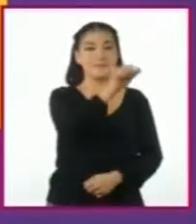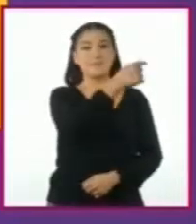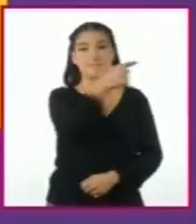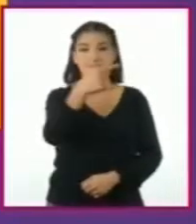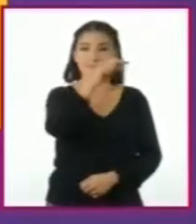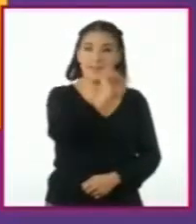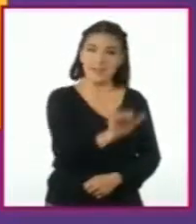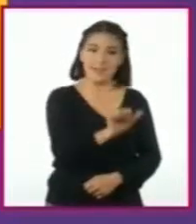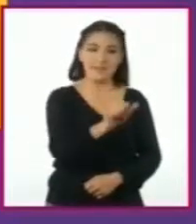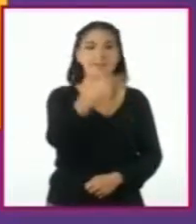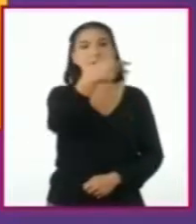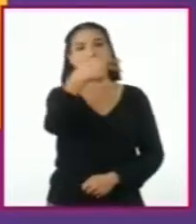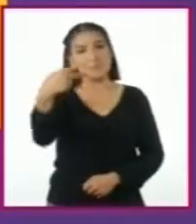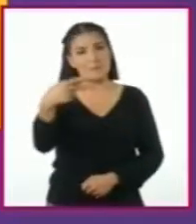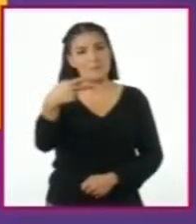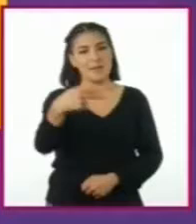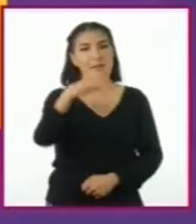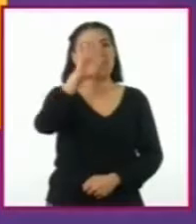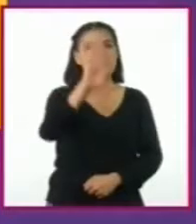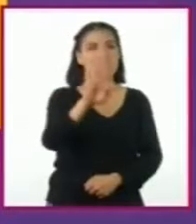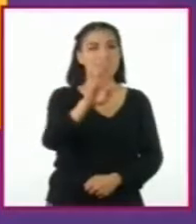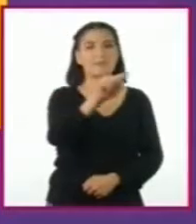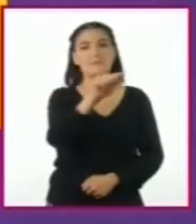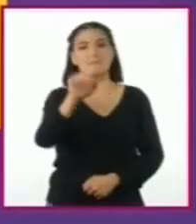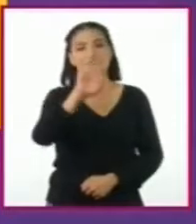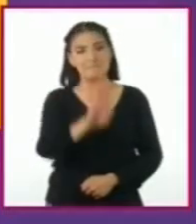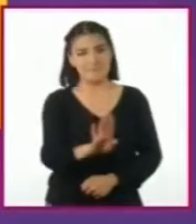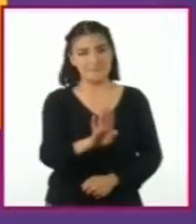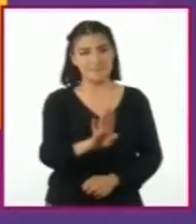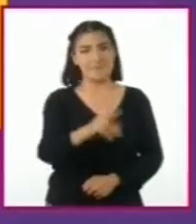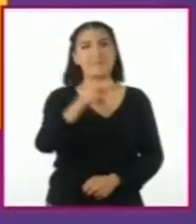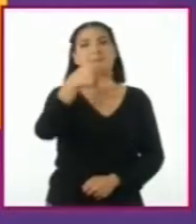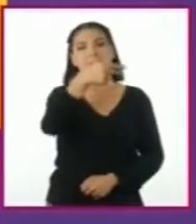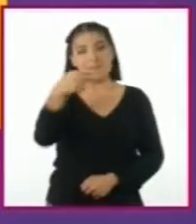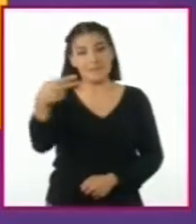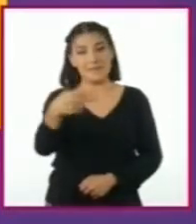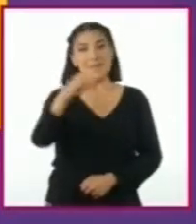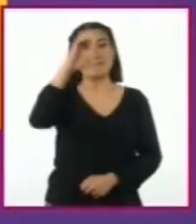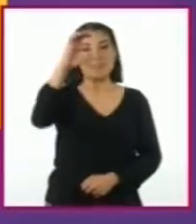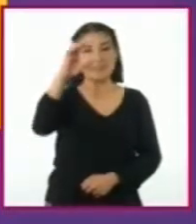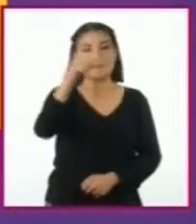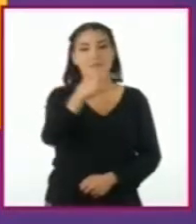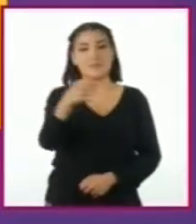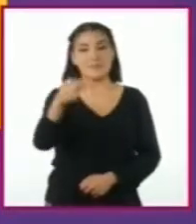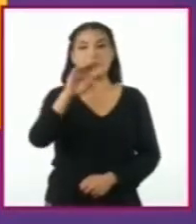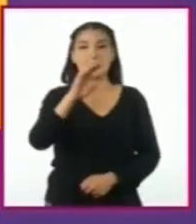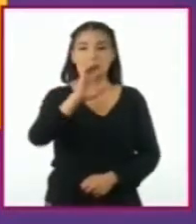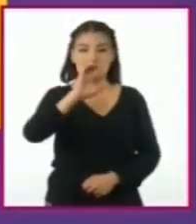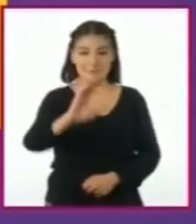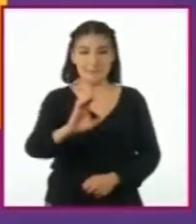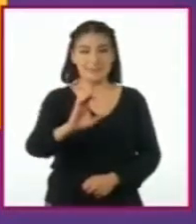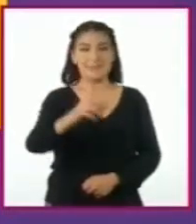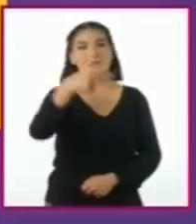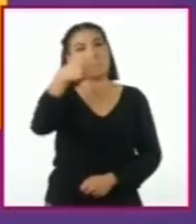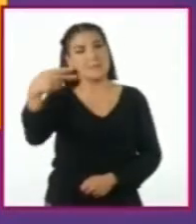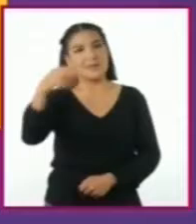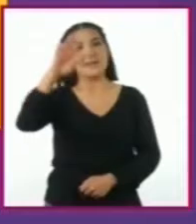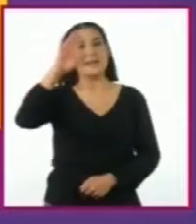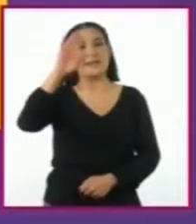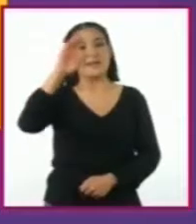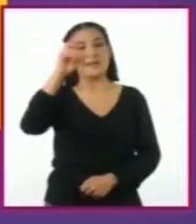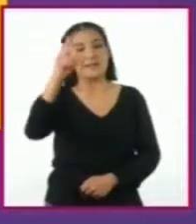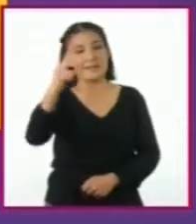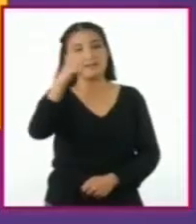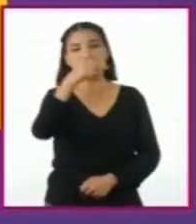A es igual a B sobre B, que es igual a C sobre C, igual a